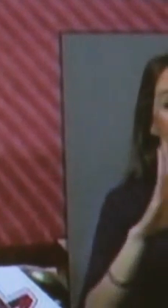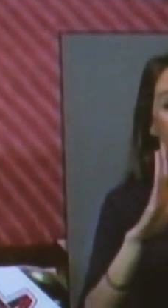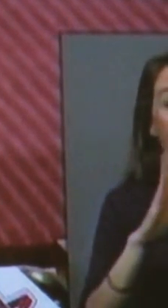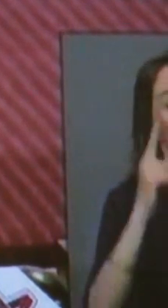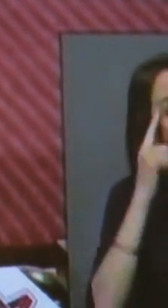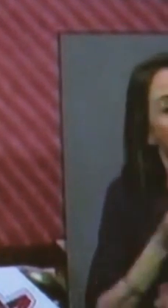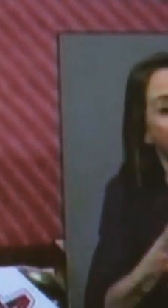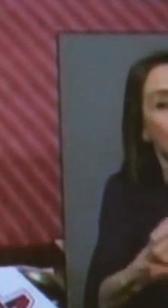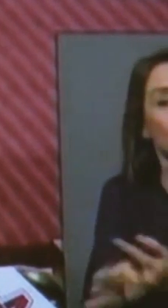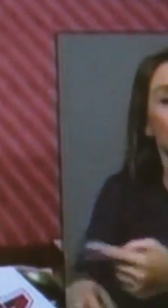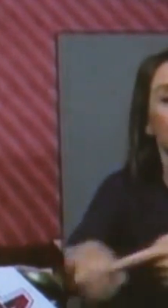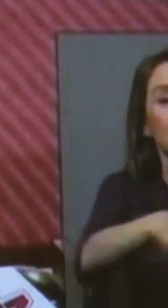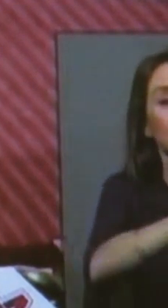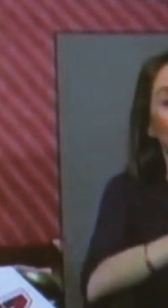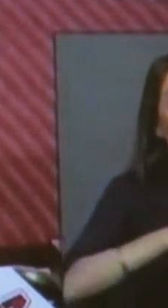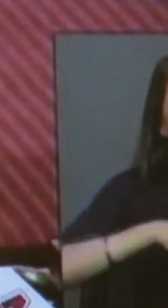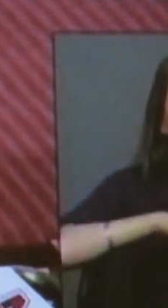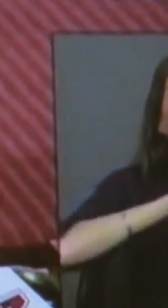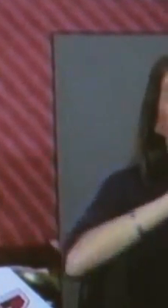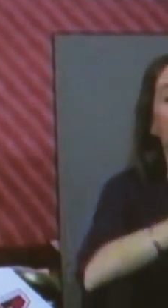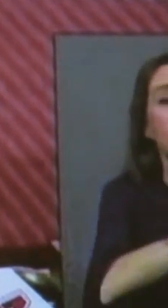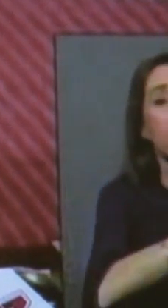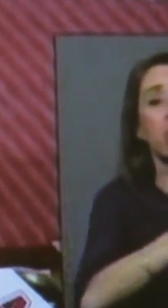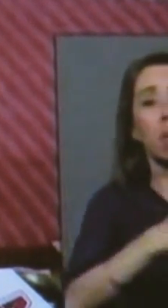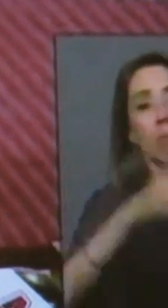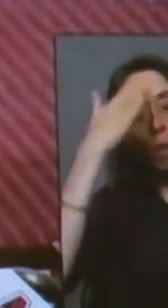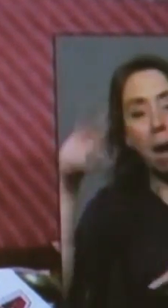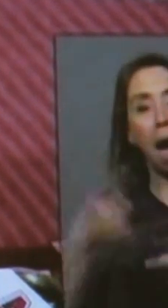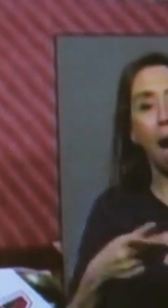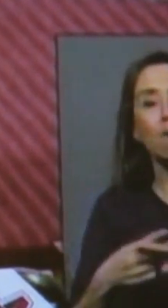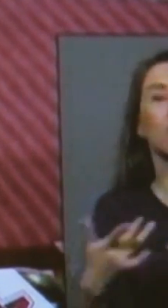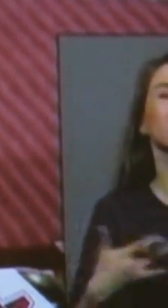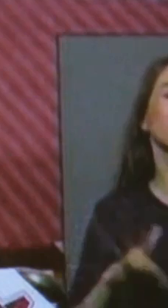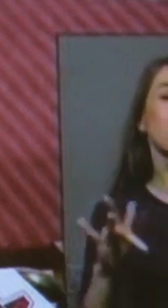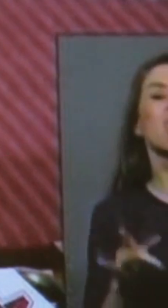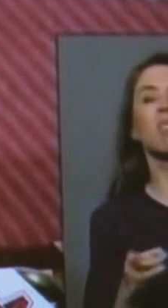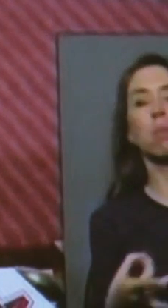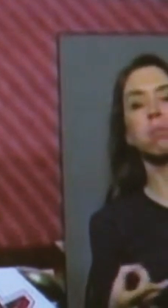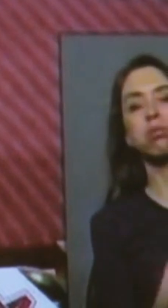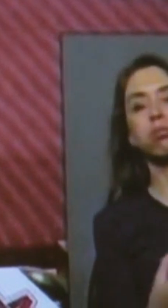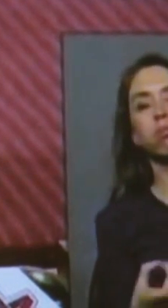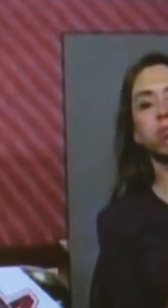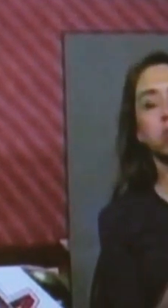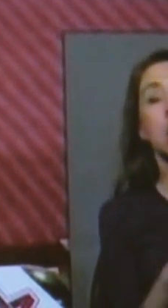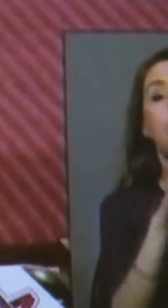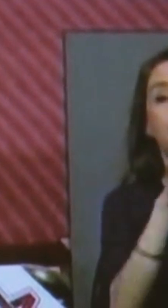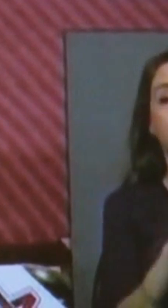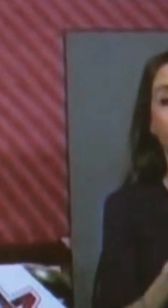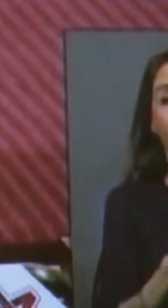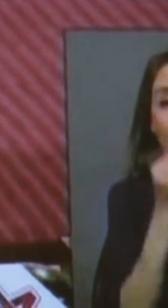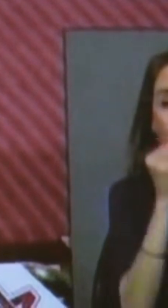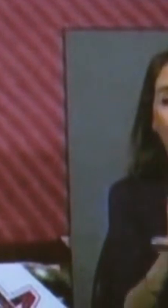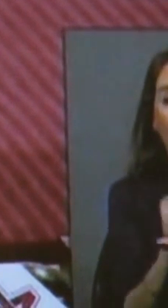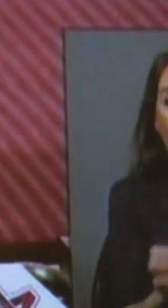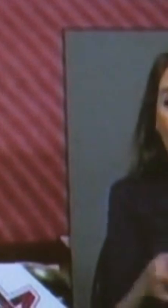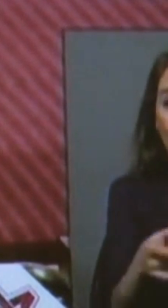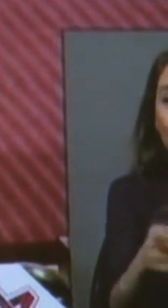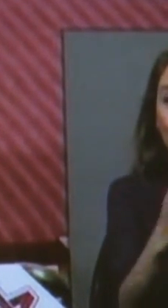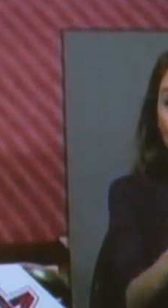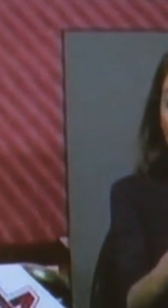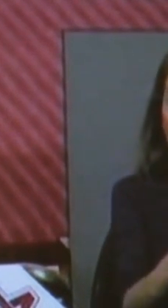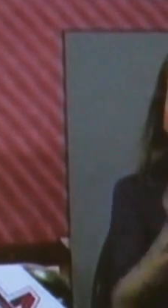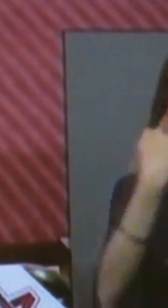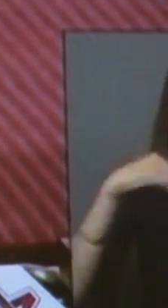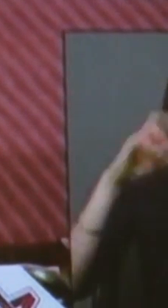orientación social fue negligentemente e inescrupulosamente pasado a llevar. El programa de alimentación escolar fue